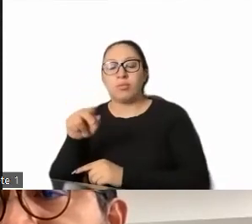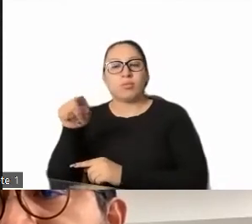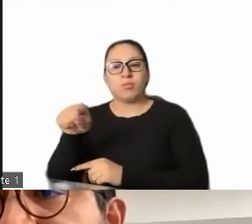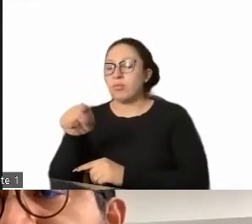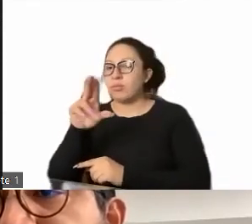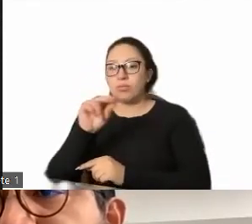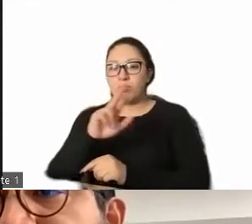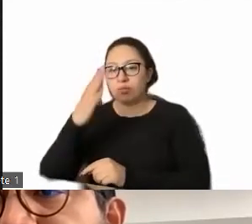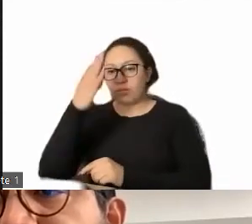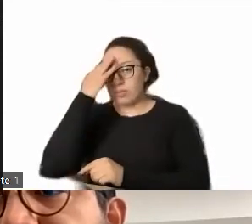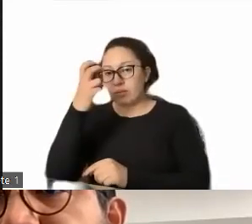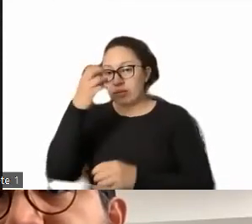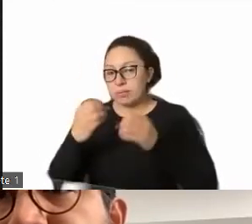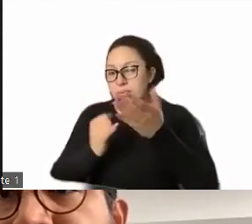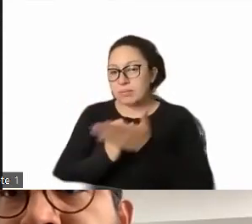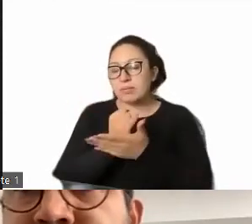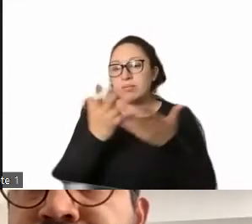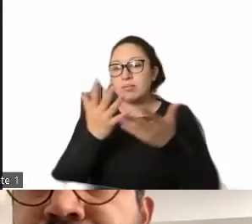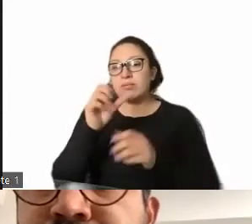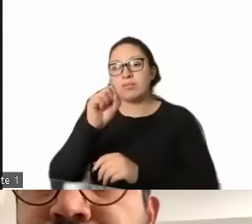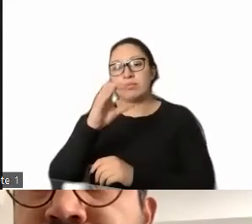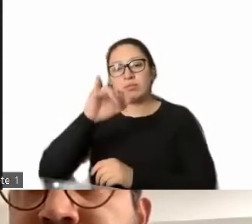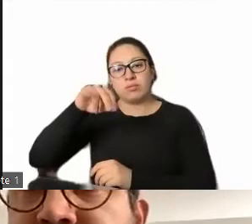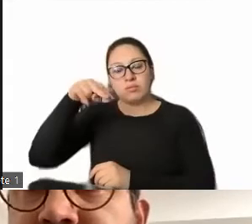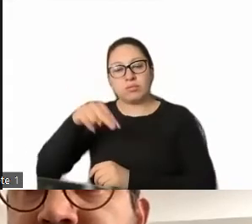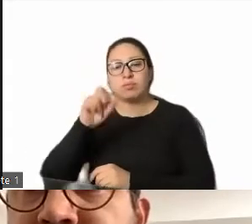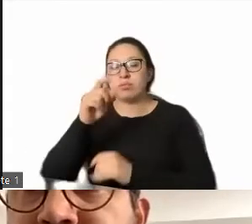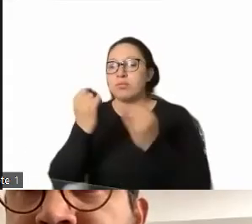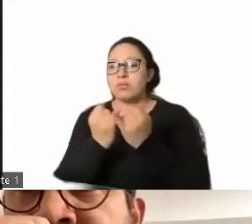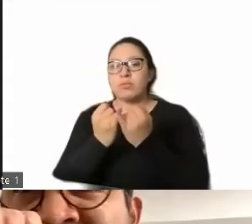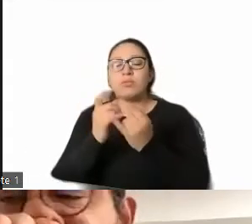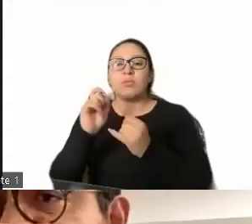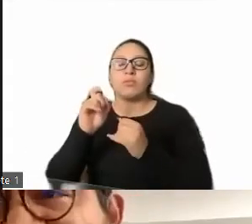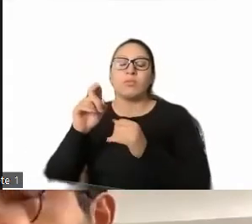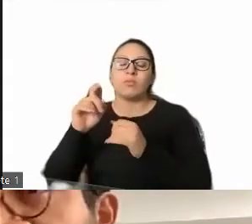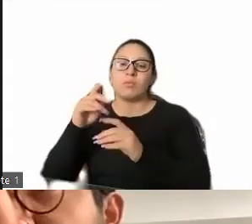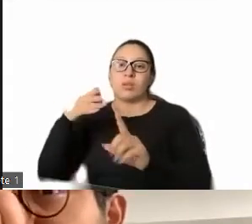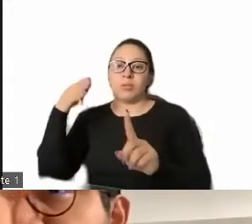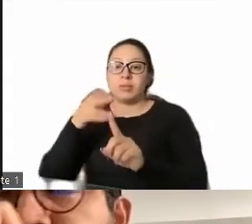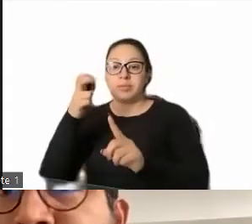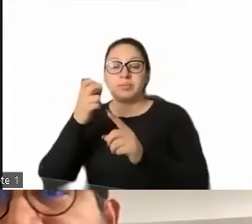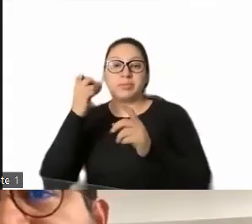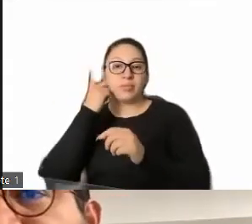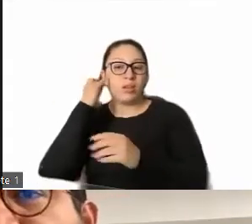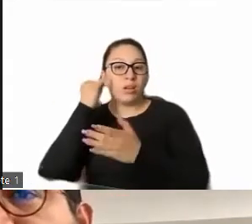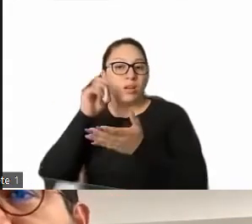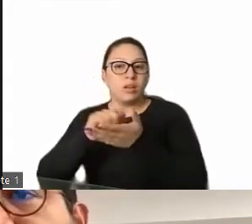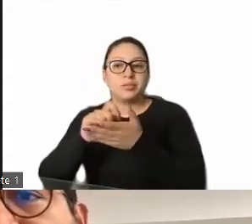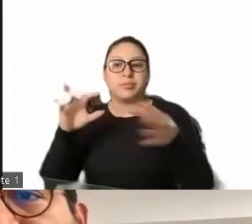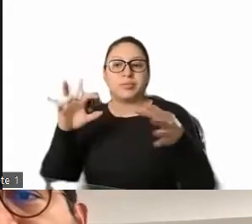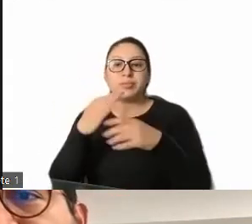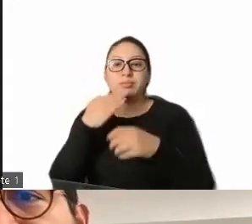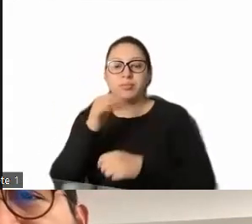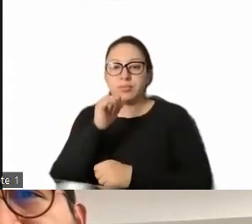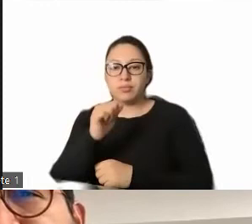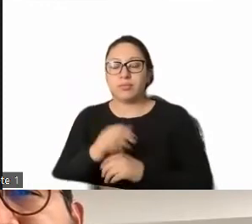la modificación del diputado promovente, lo cual me parece que habría que analizar mejor la sentencia de la Corte. Y por